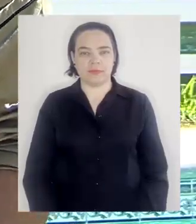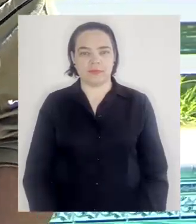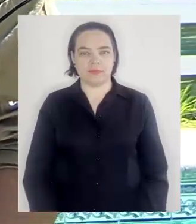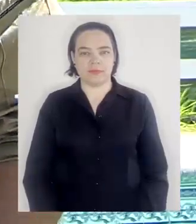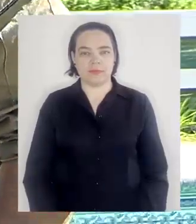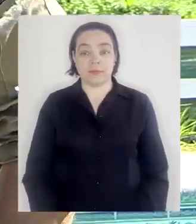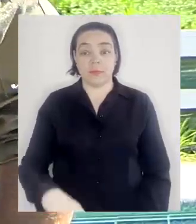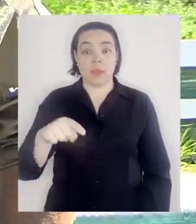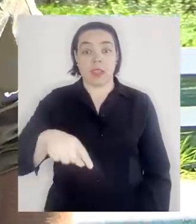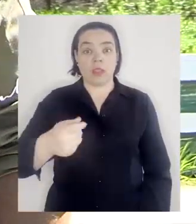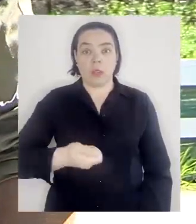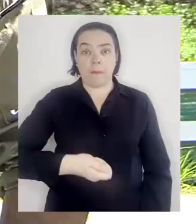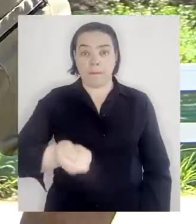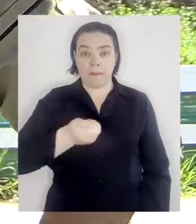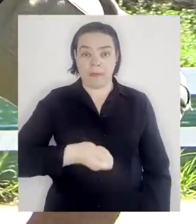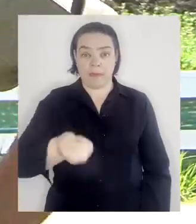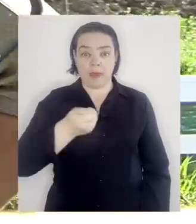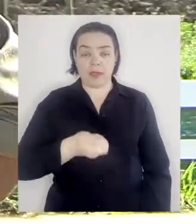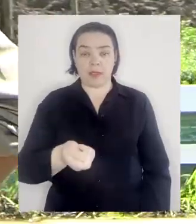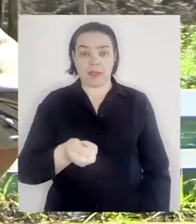estos panqueques dejarlo así